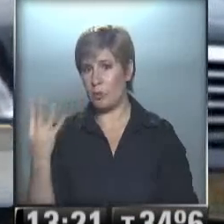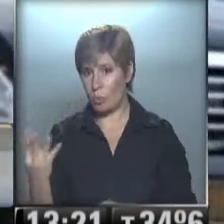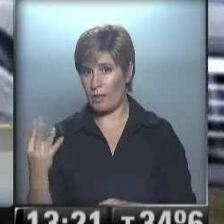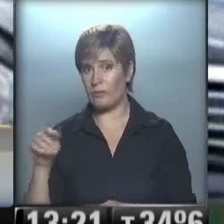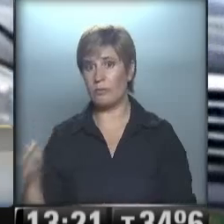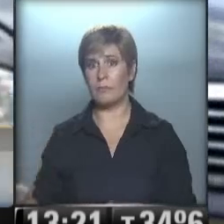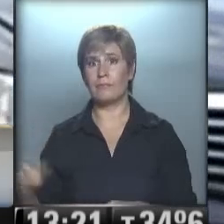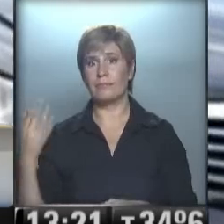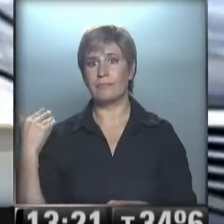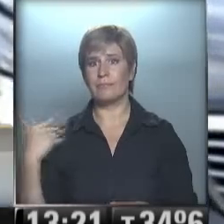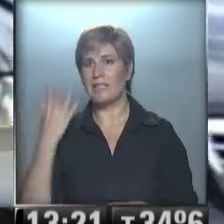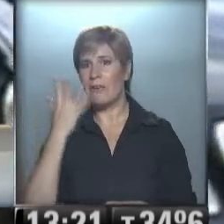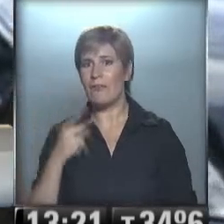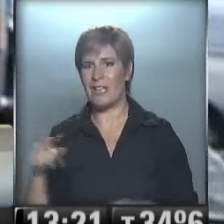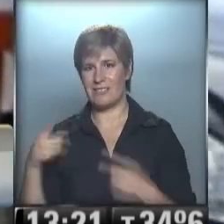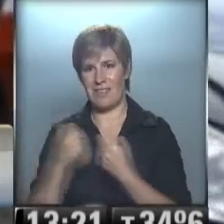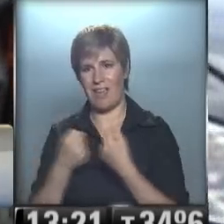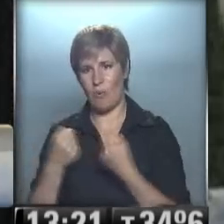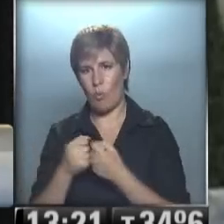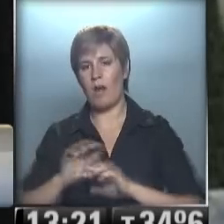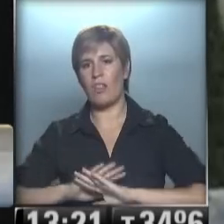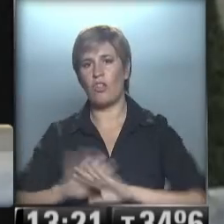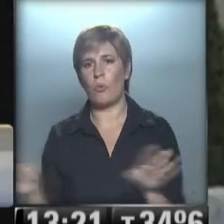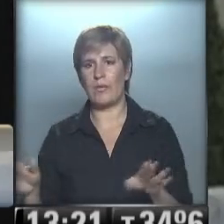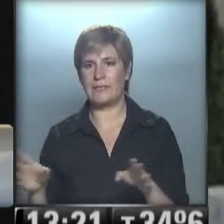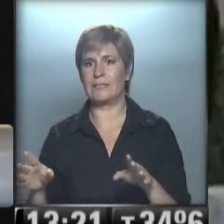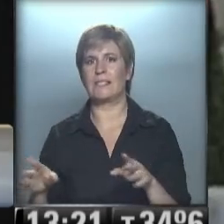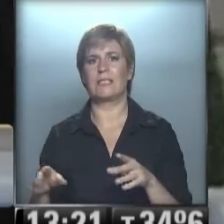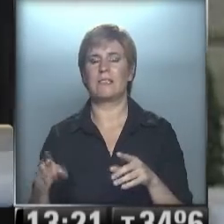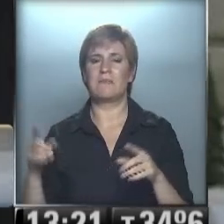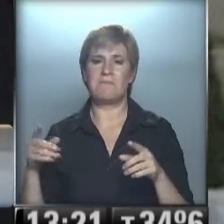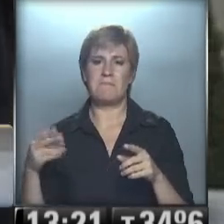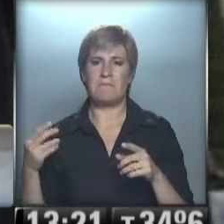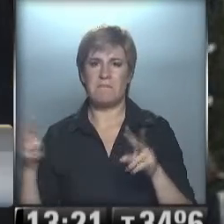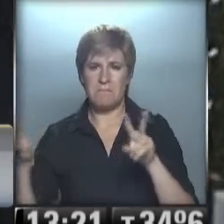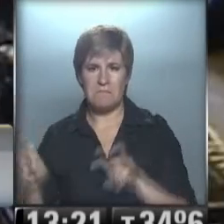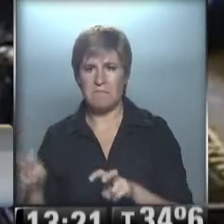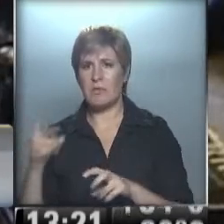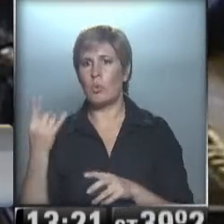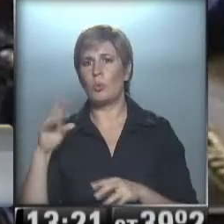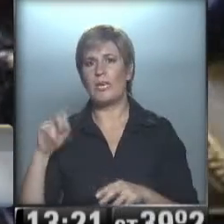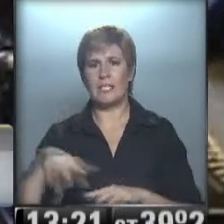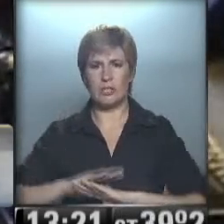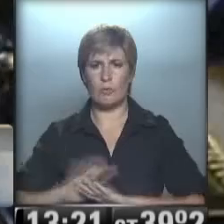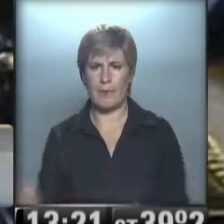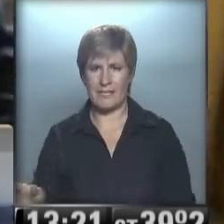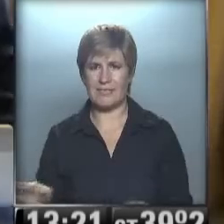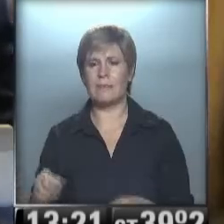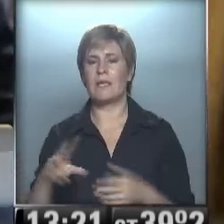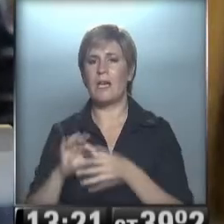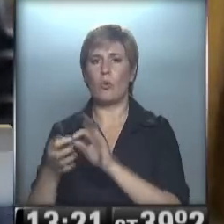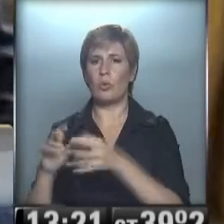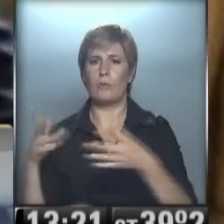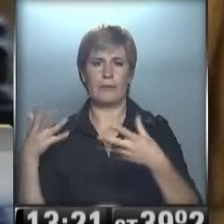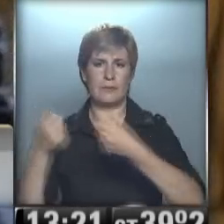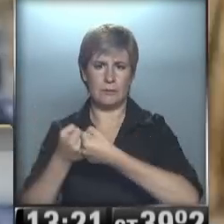en París con Francia y Alemania suspender unilateralmente el enriquecimiento de uranio para mantener el apoyo europeo en la